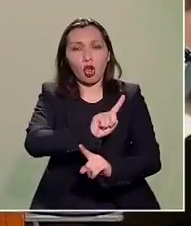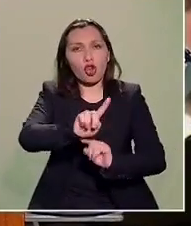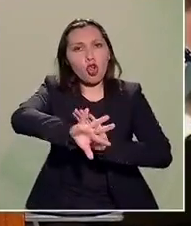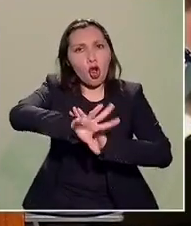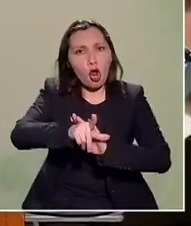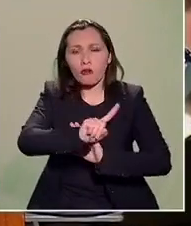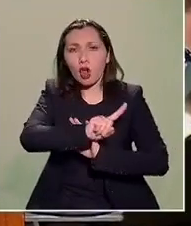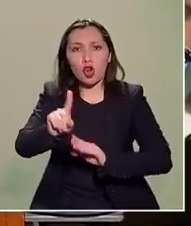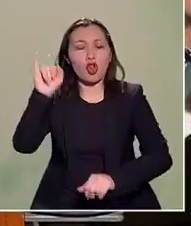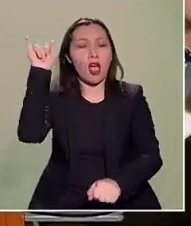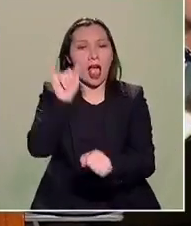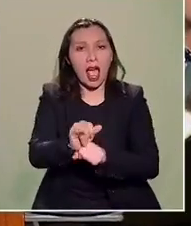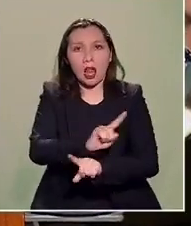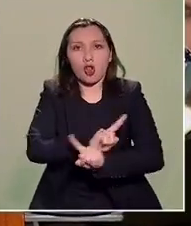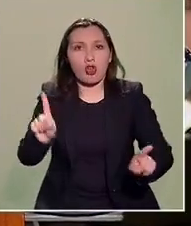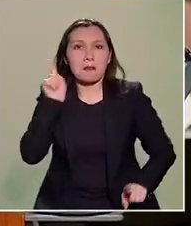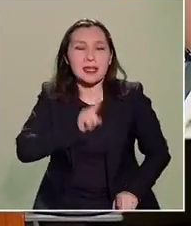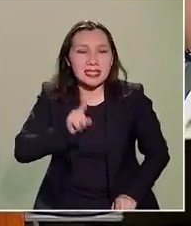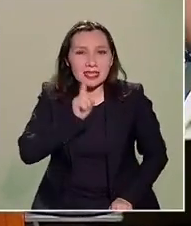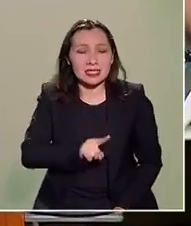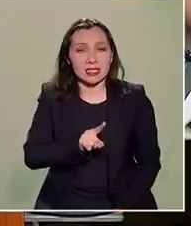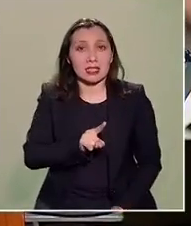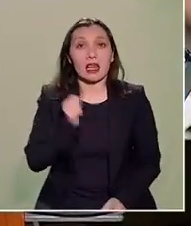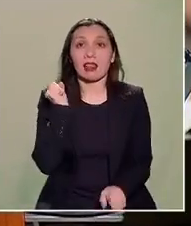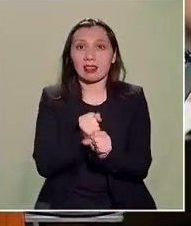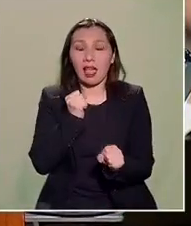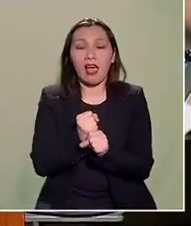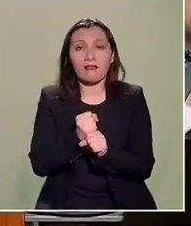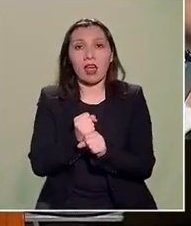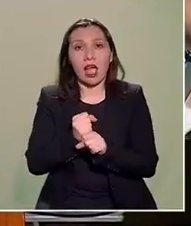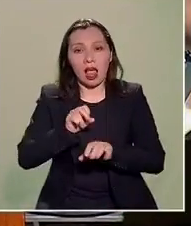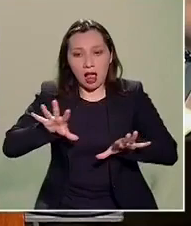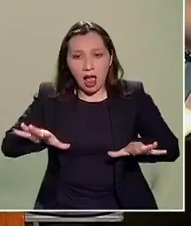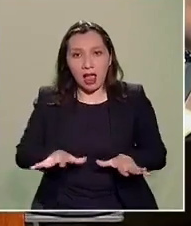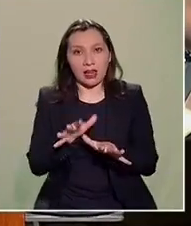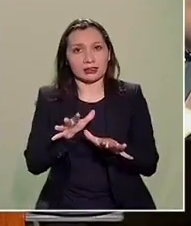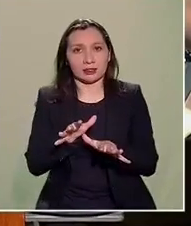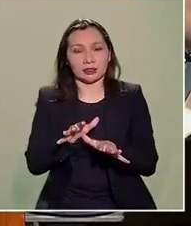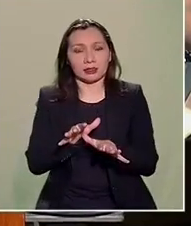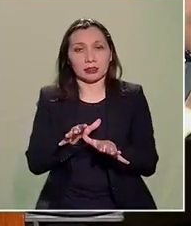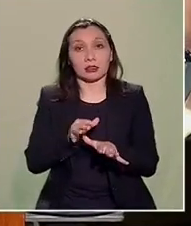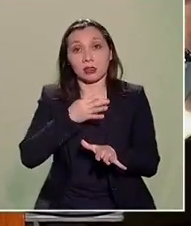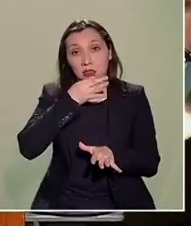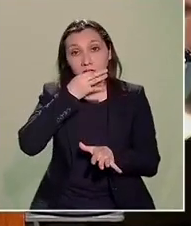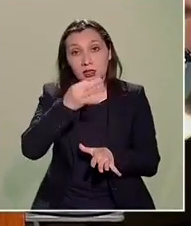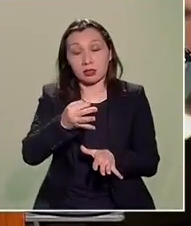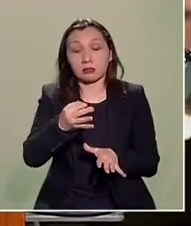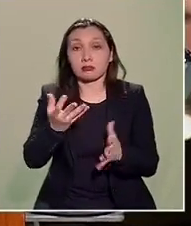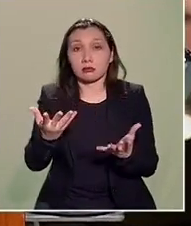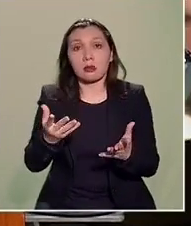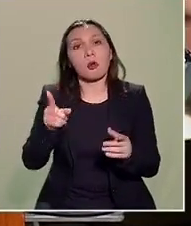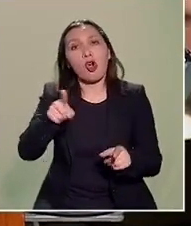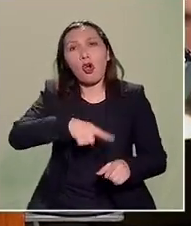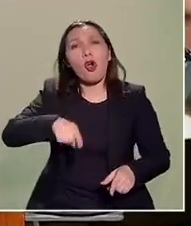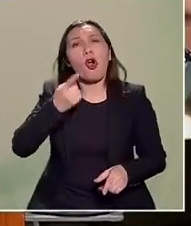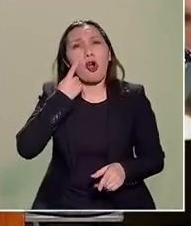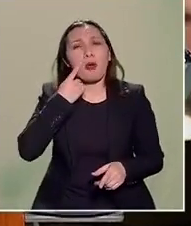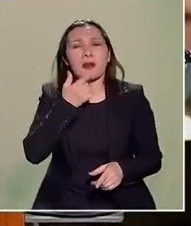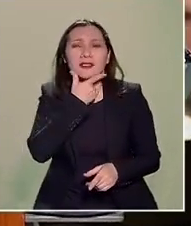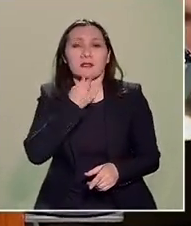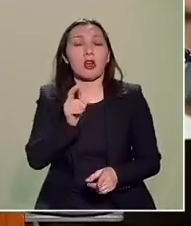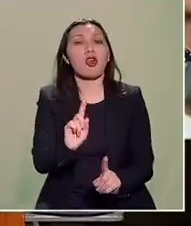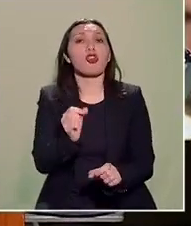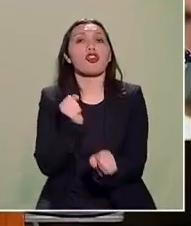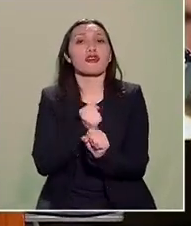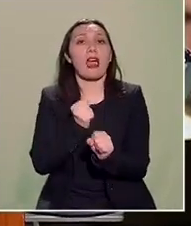no engañar no mentir en el trabajo que realiza dicho de una manera coloquial no